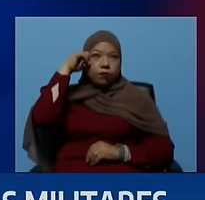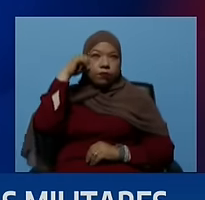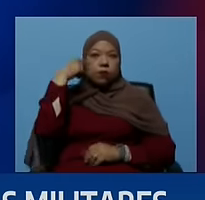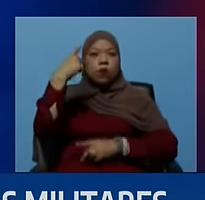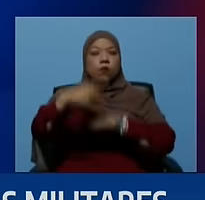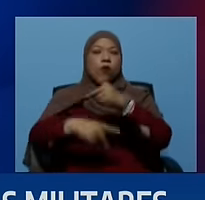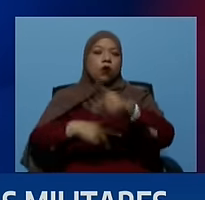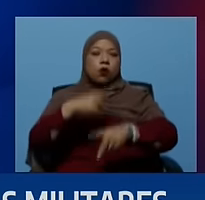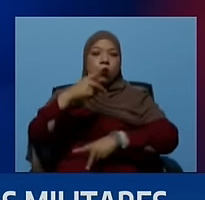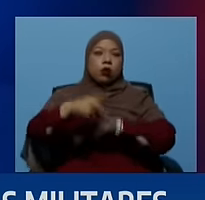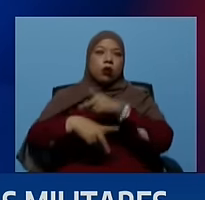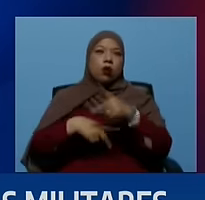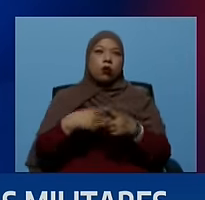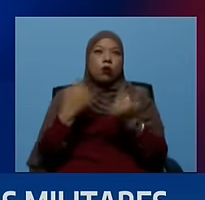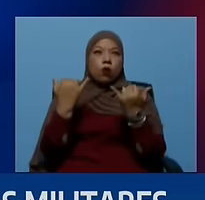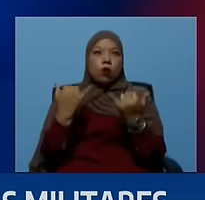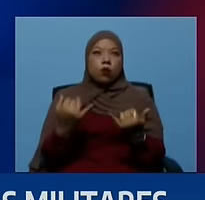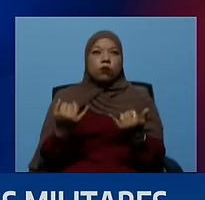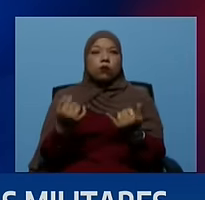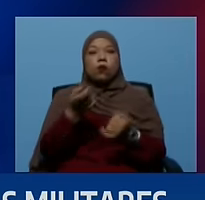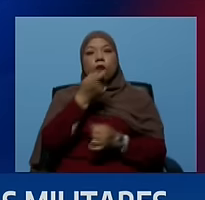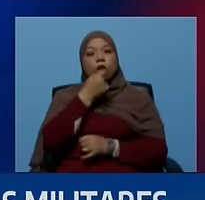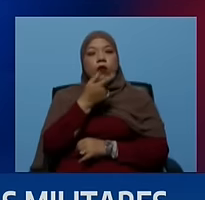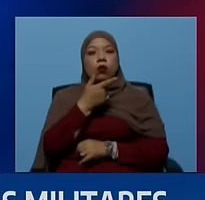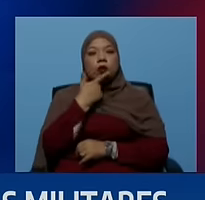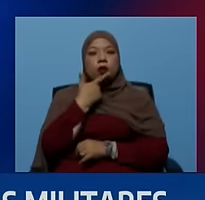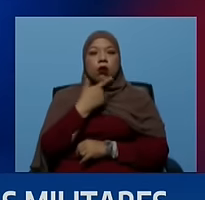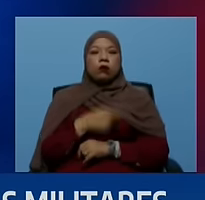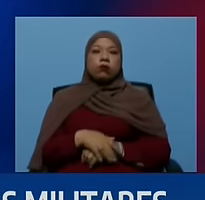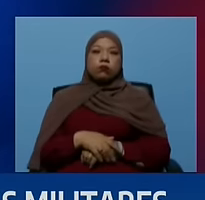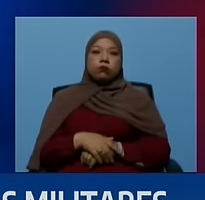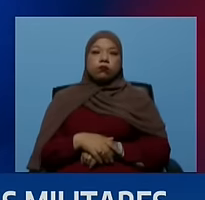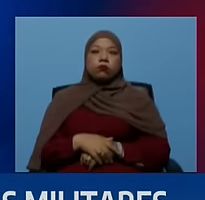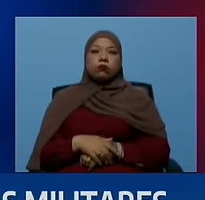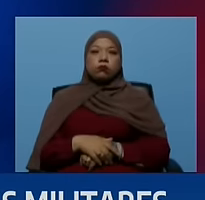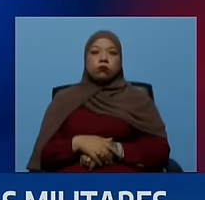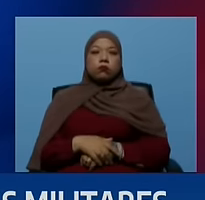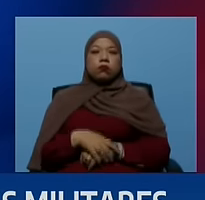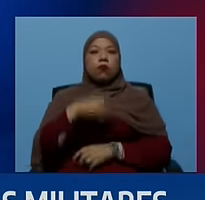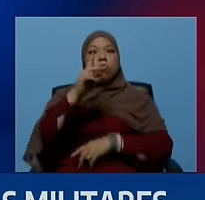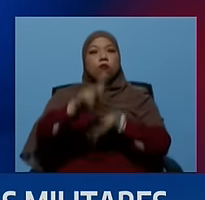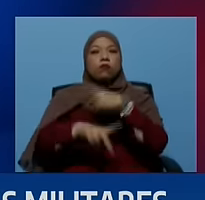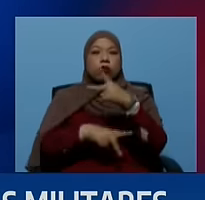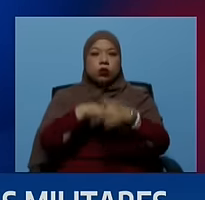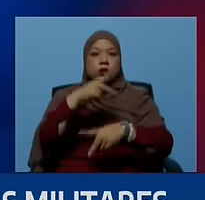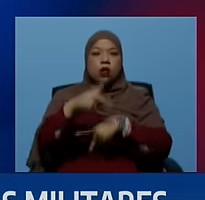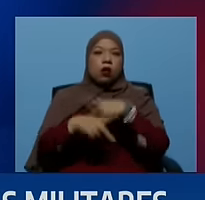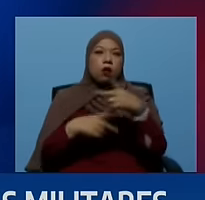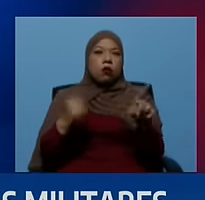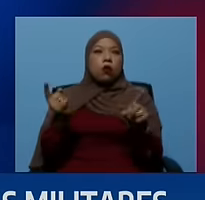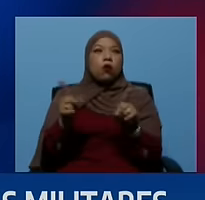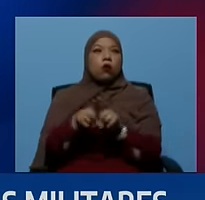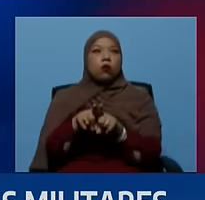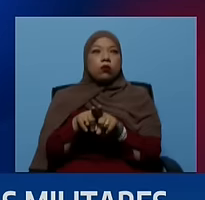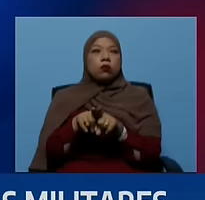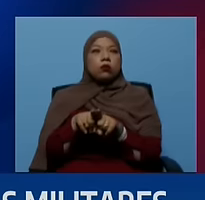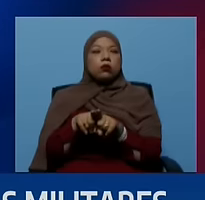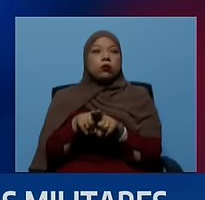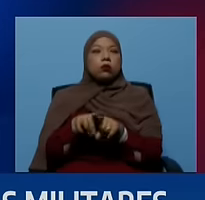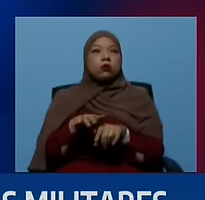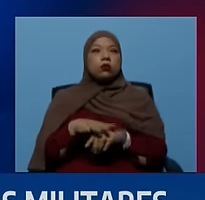los procesos maravillosos Yo diría son procesos